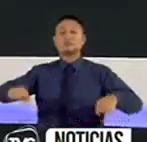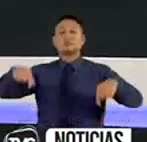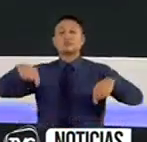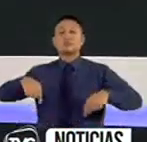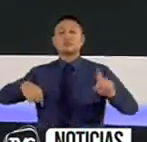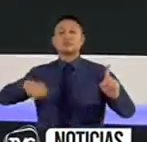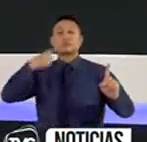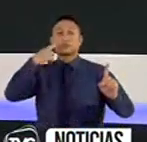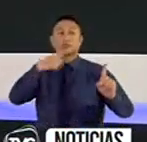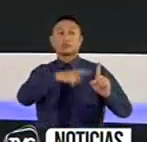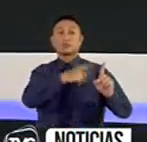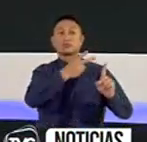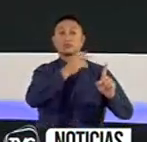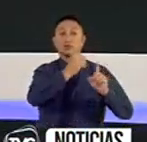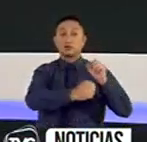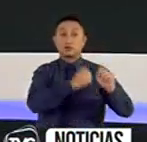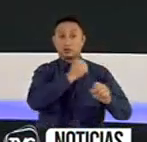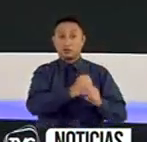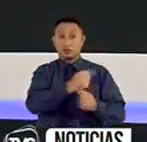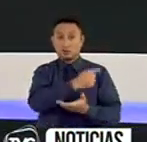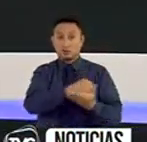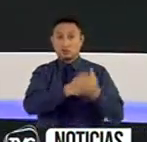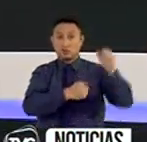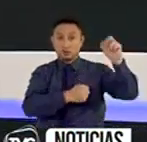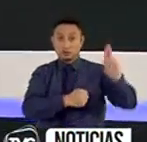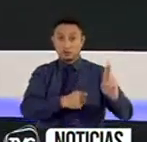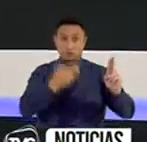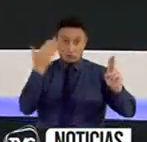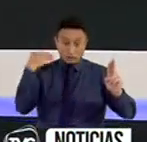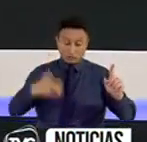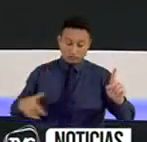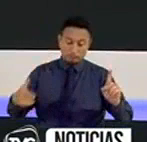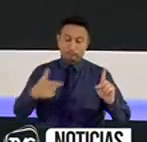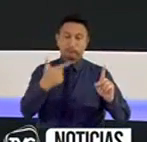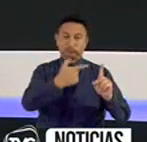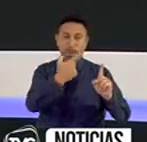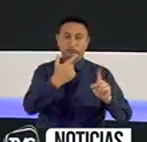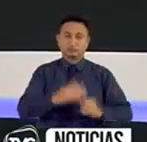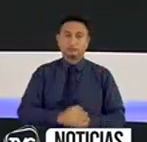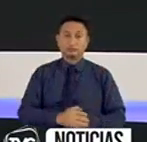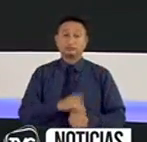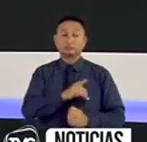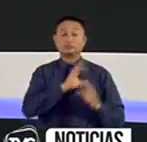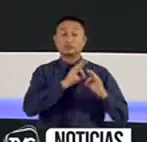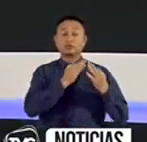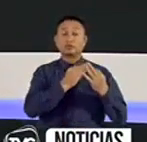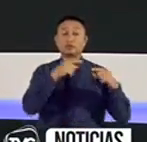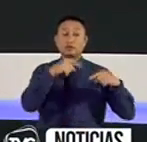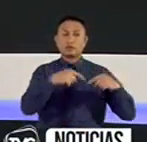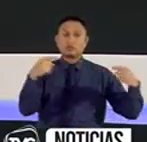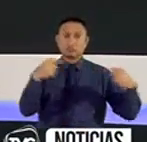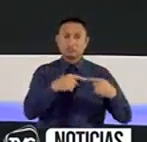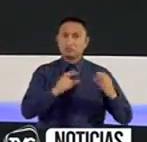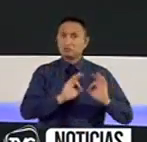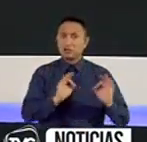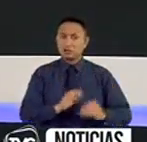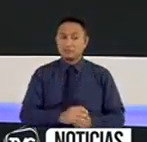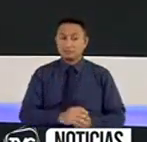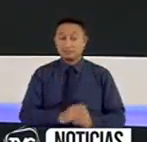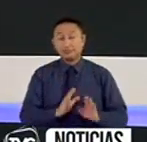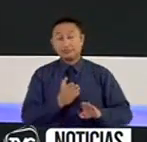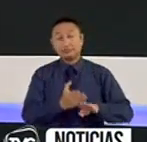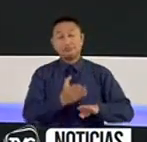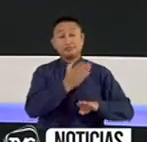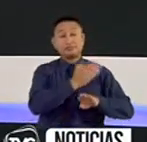Asesinaron a un hombre de 20 años en el Guasmo Sur de la ciudad de Guayaquil. Según su familia, no tenía enemigos, aunque hace